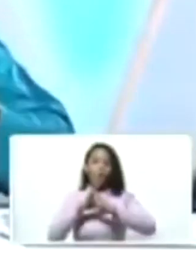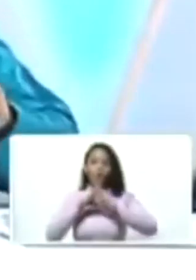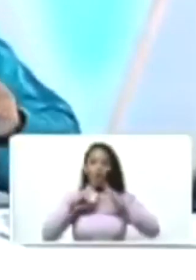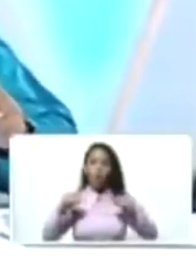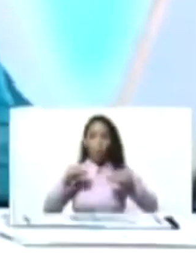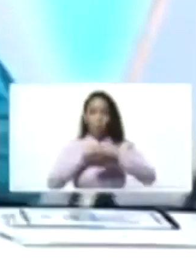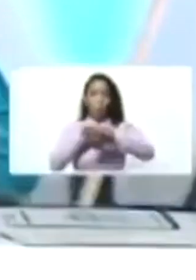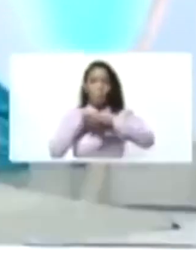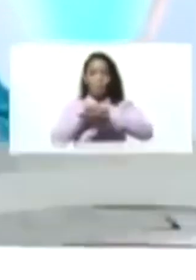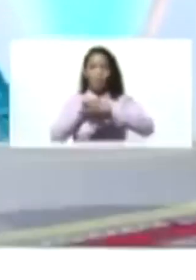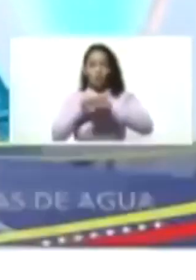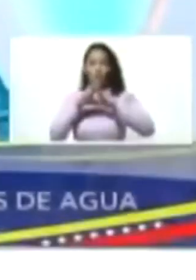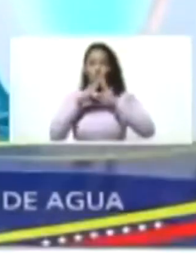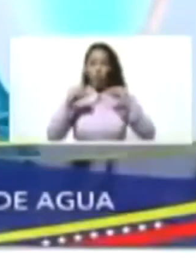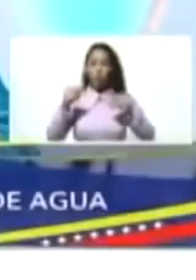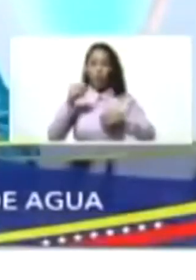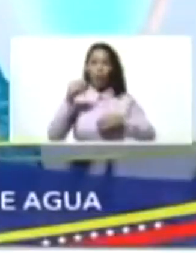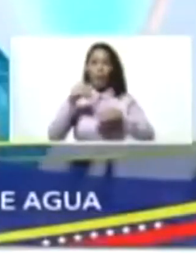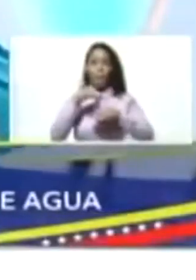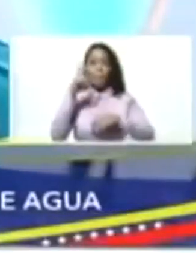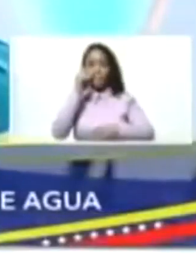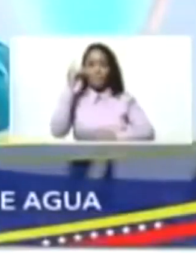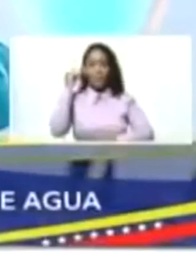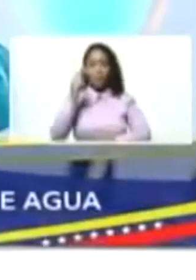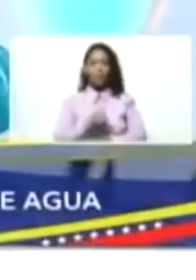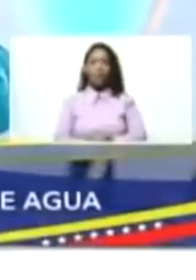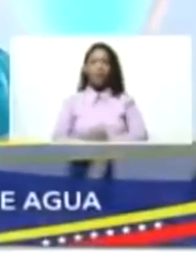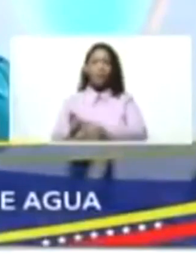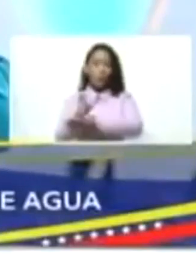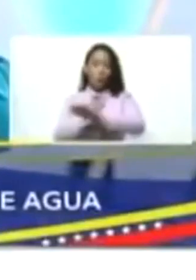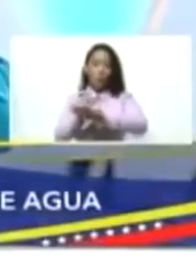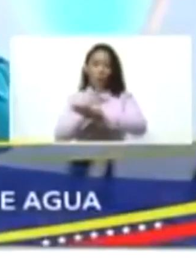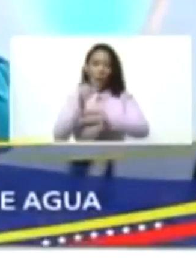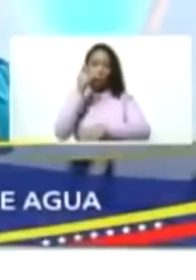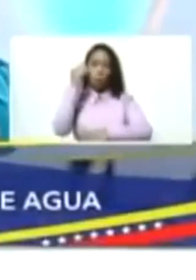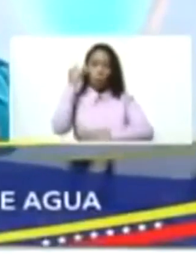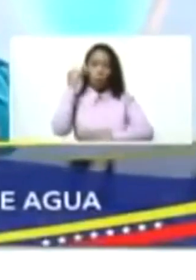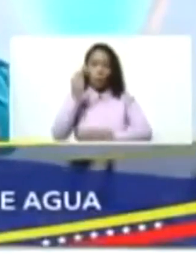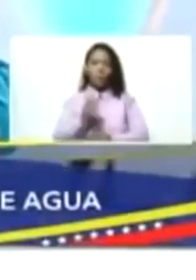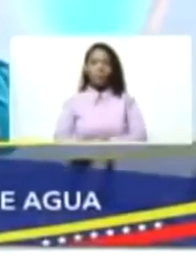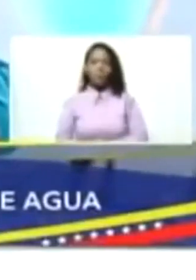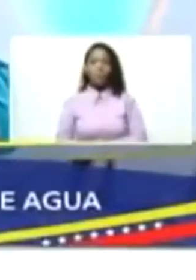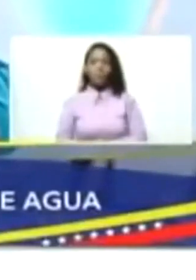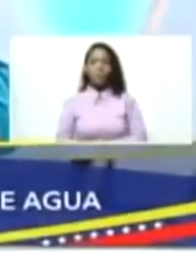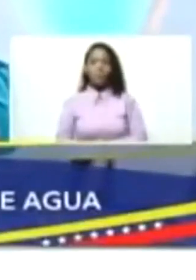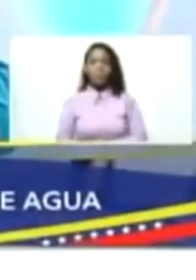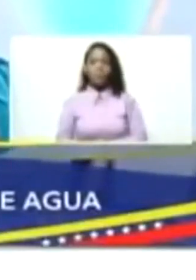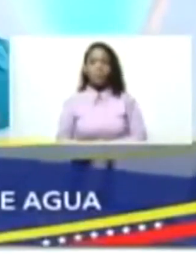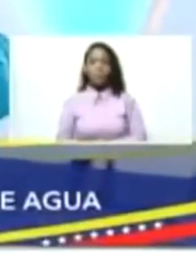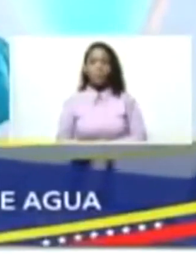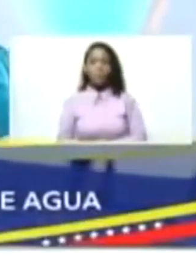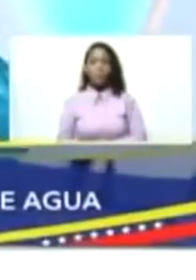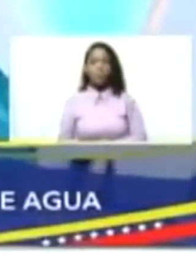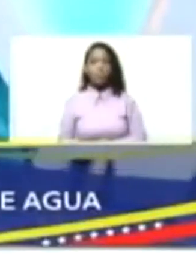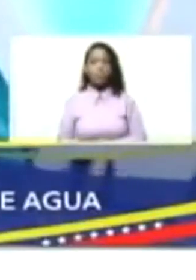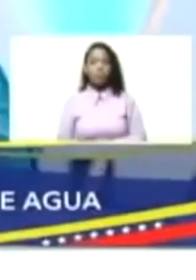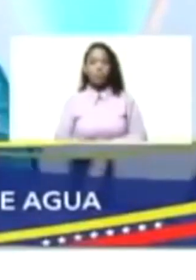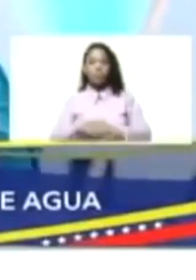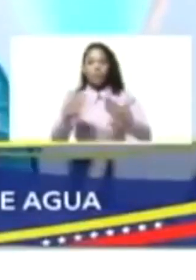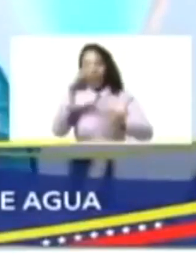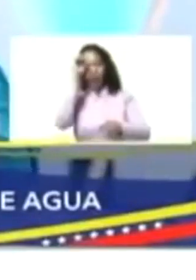todos los ministros, de todas las ministras, de los gobernadores, atención gobernadores, que